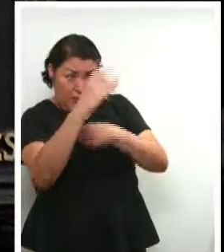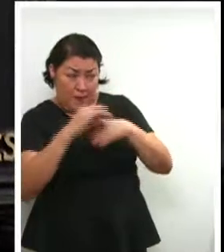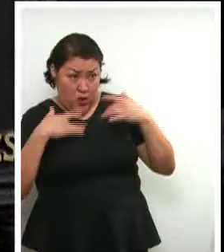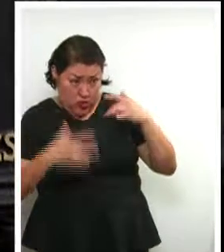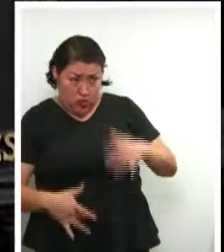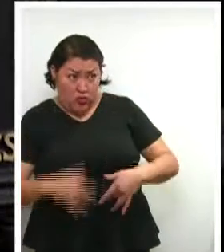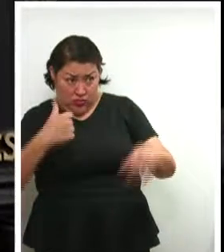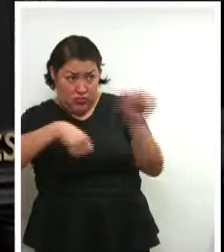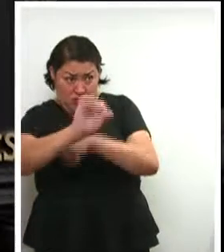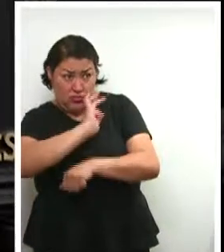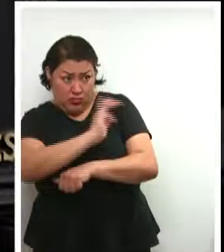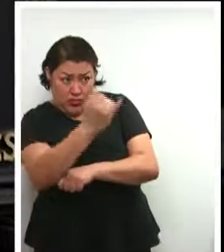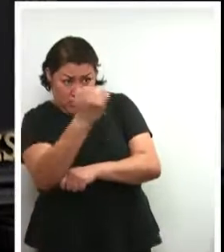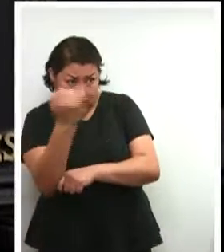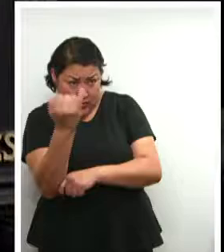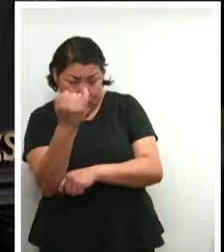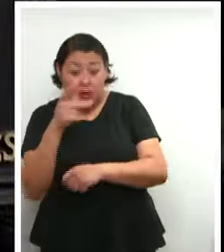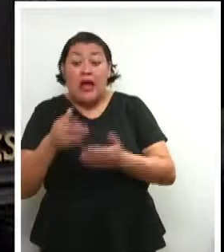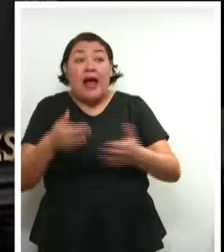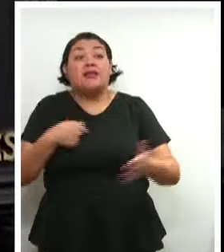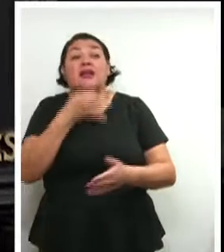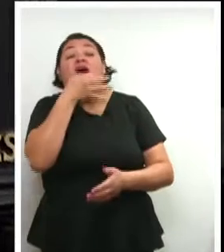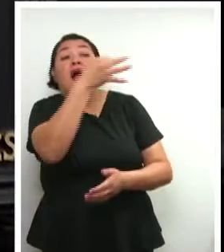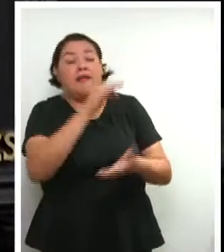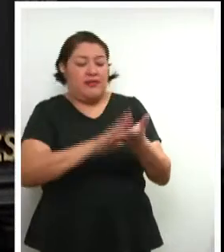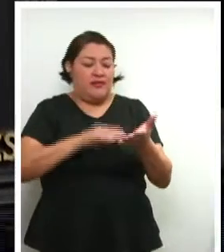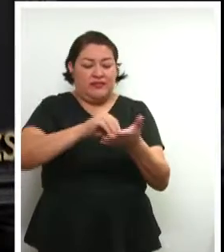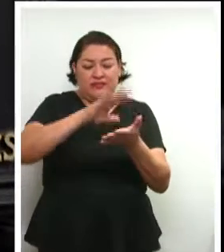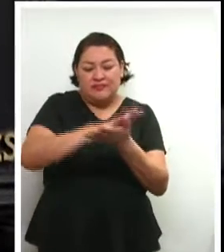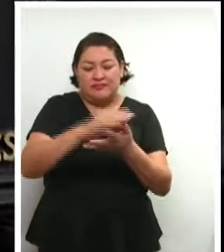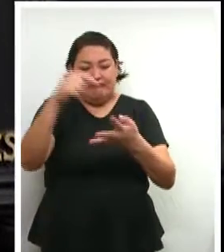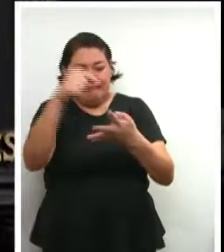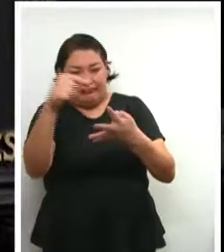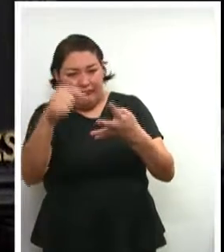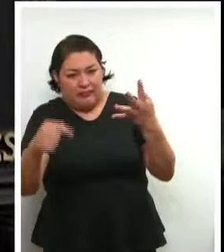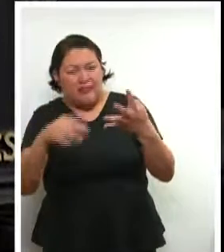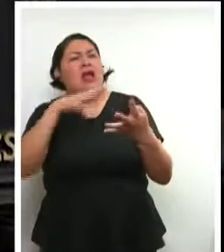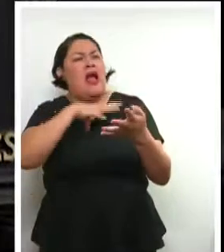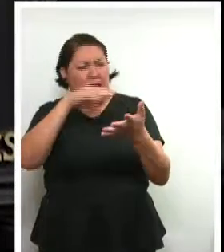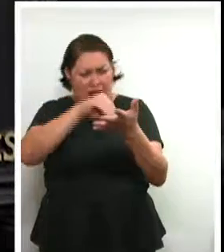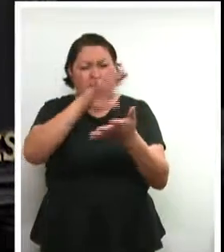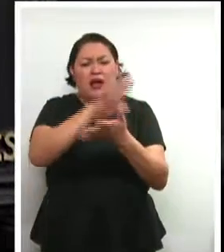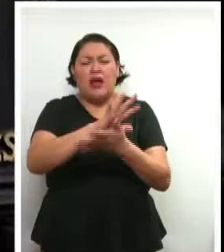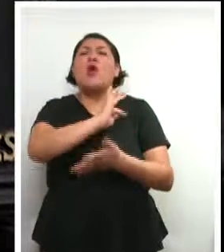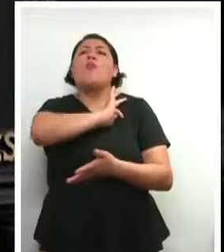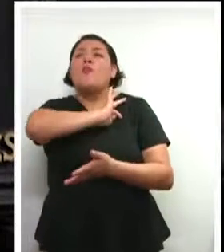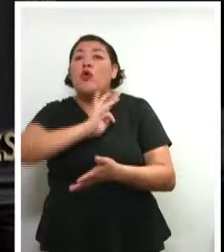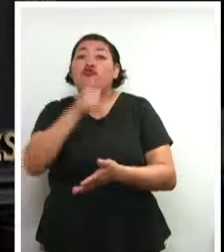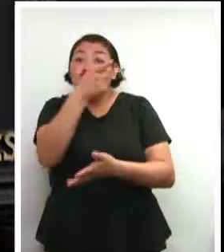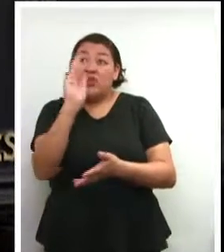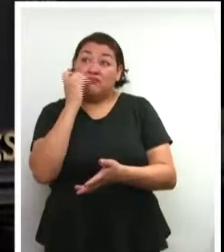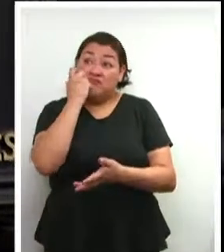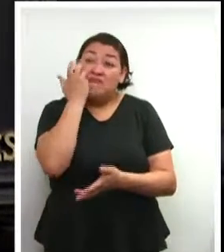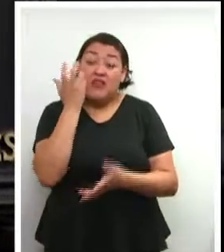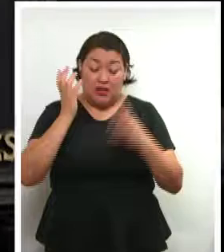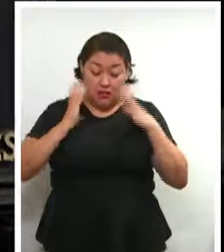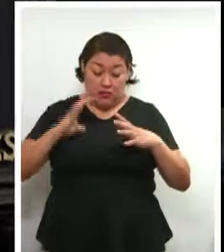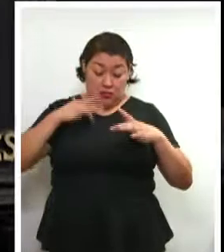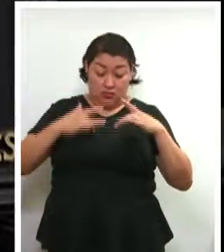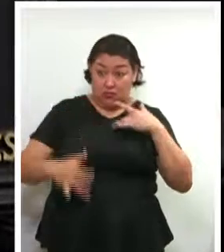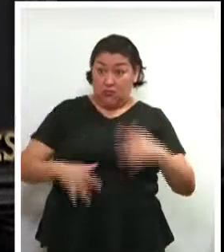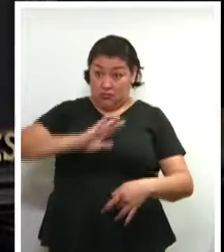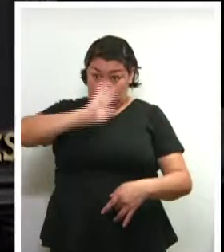de extracción informada, son algunas de las formas en que nosotros pudiéramos empezar a